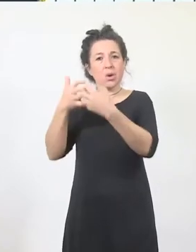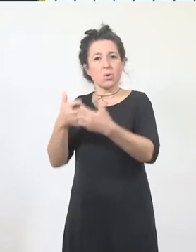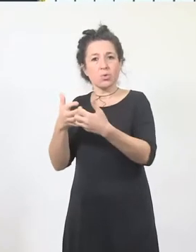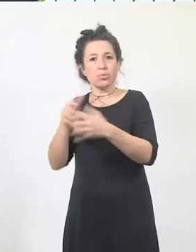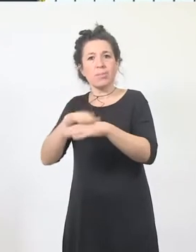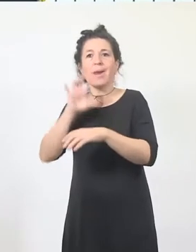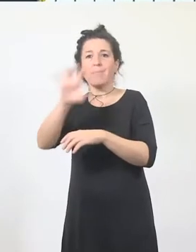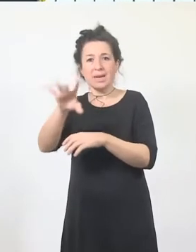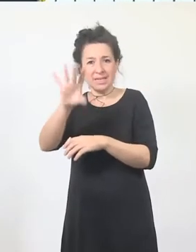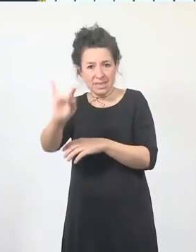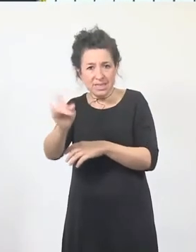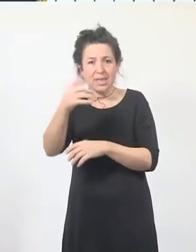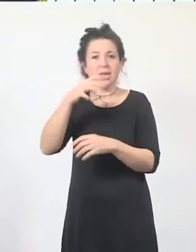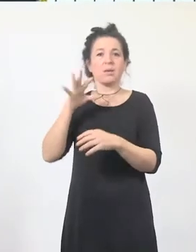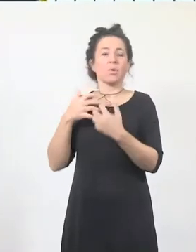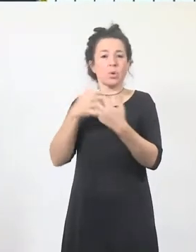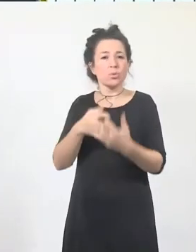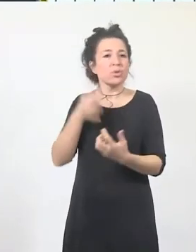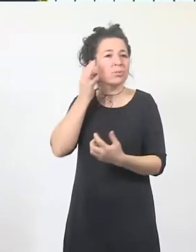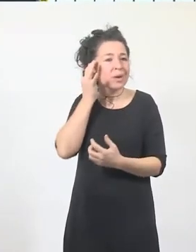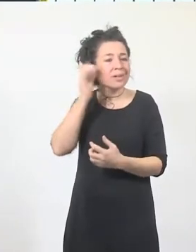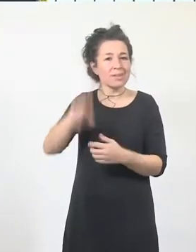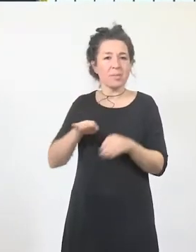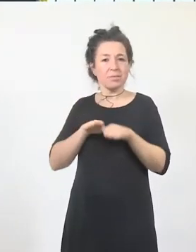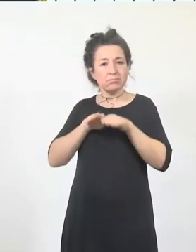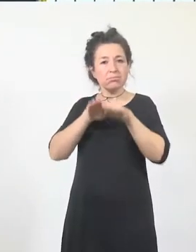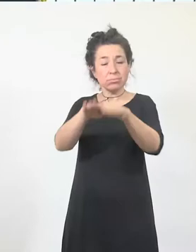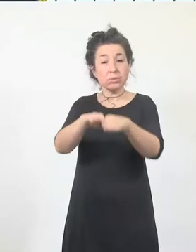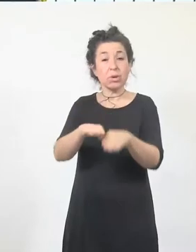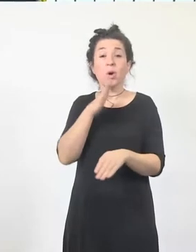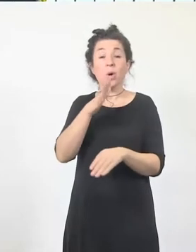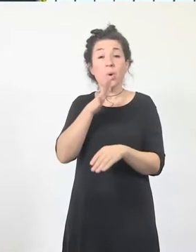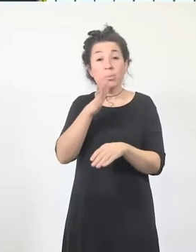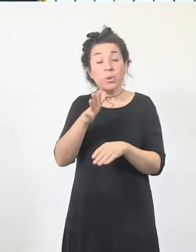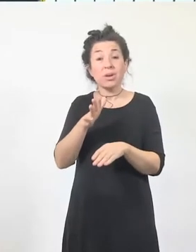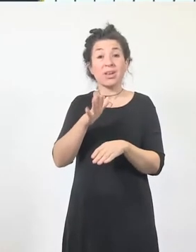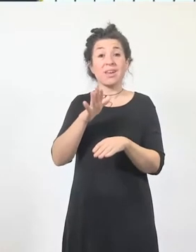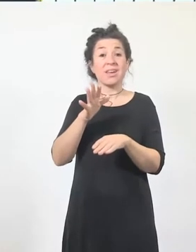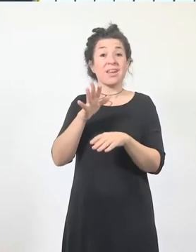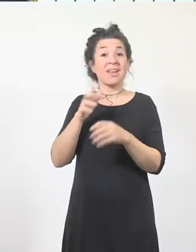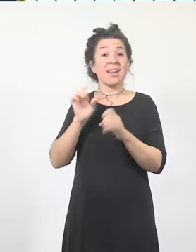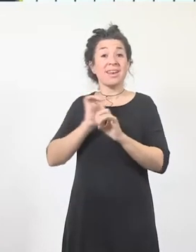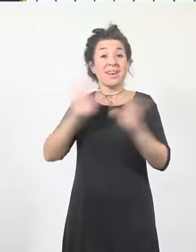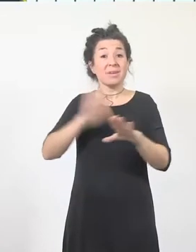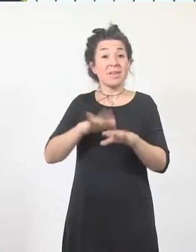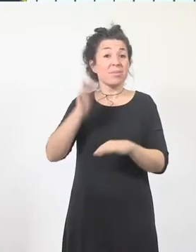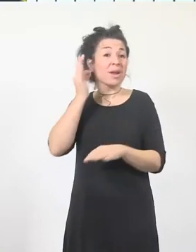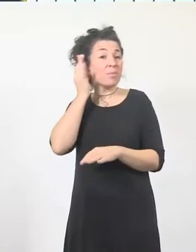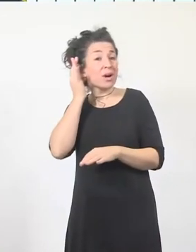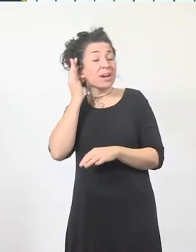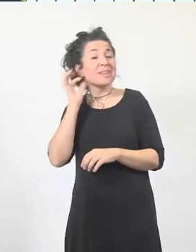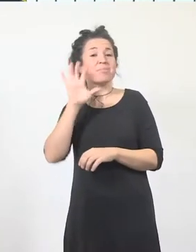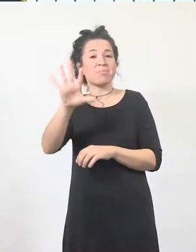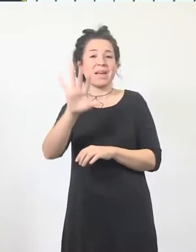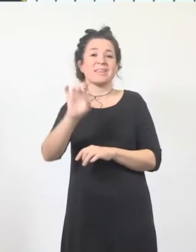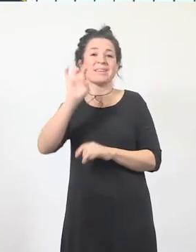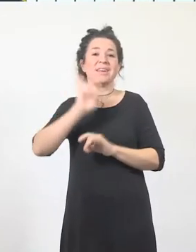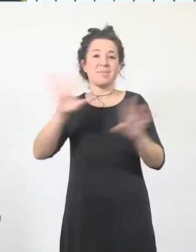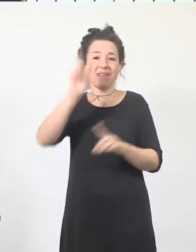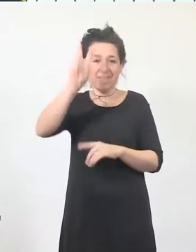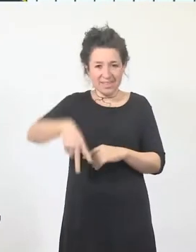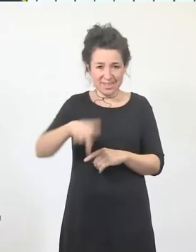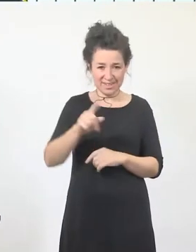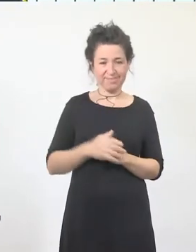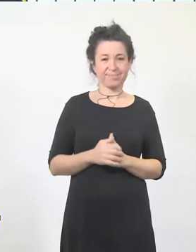conseguir el país, porque la libertad de las mujeres es la libertad del país y de la